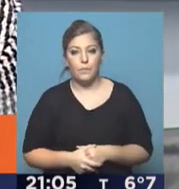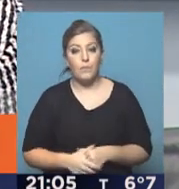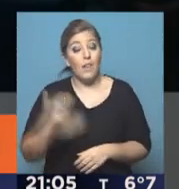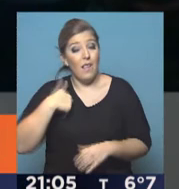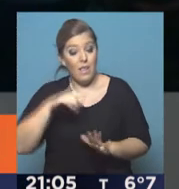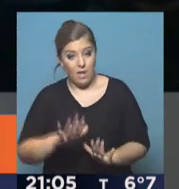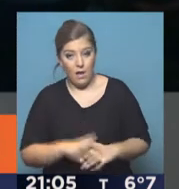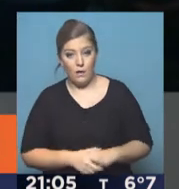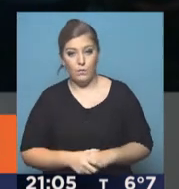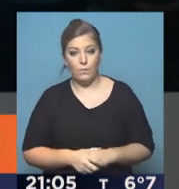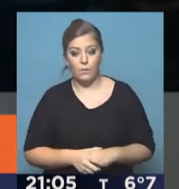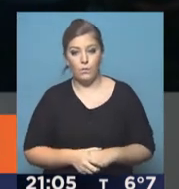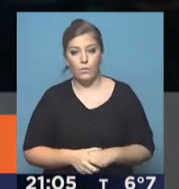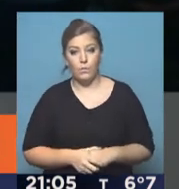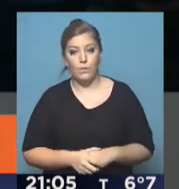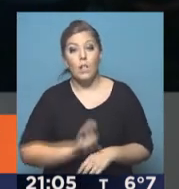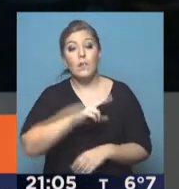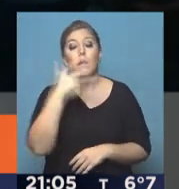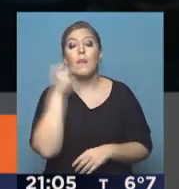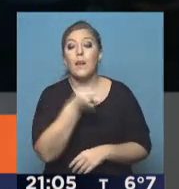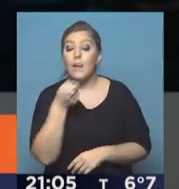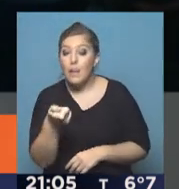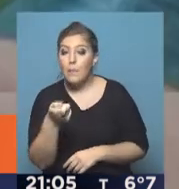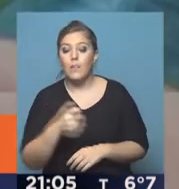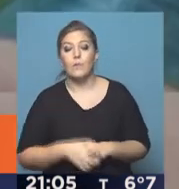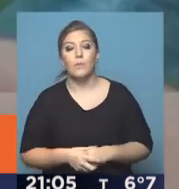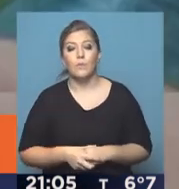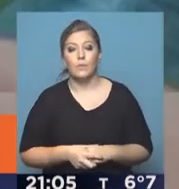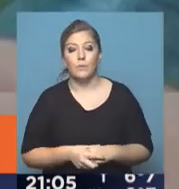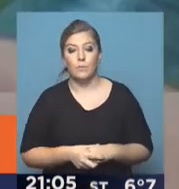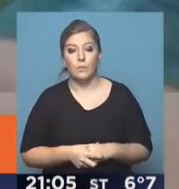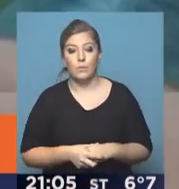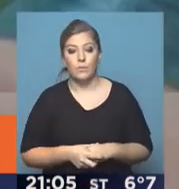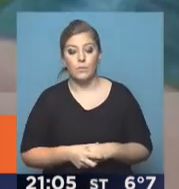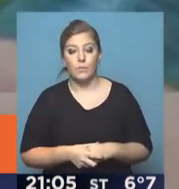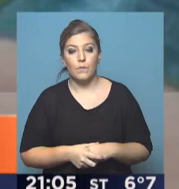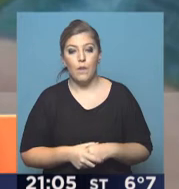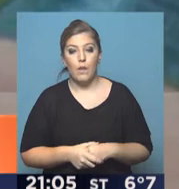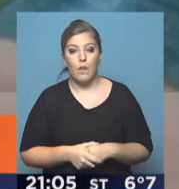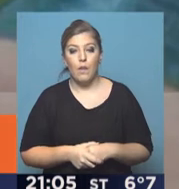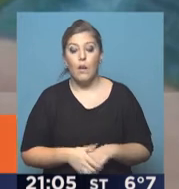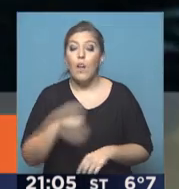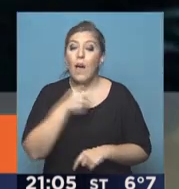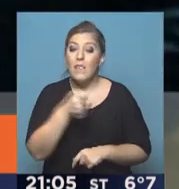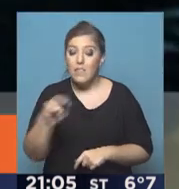argentina el triple crimen los asesinatos